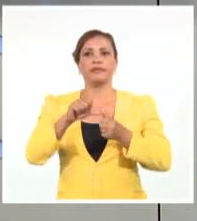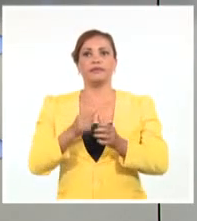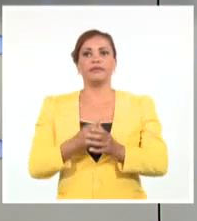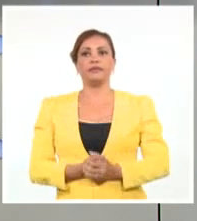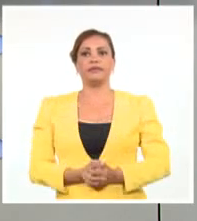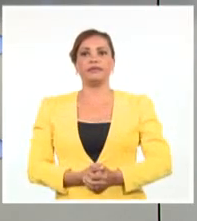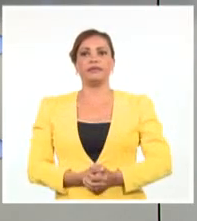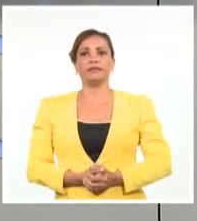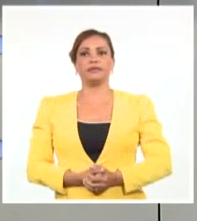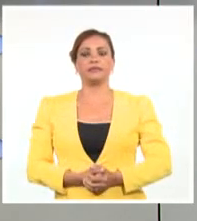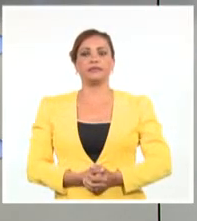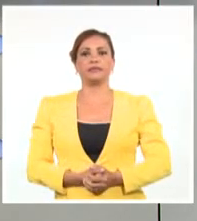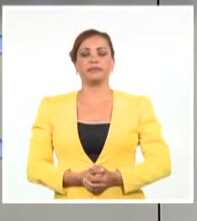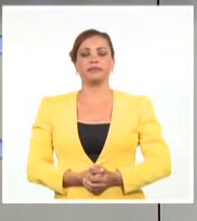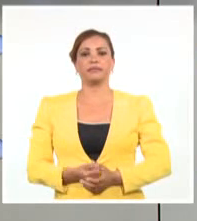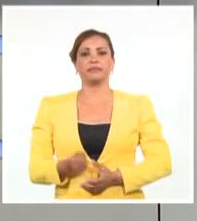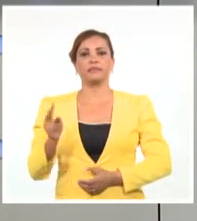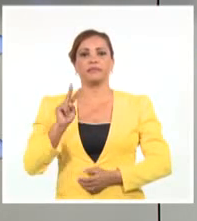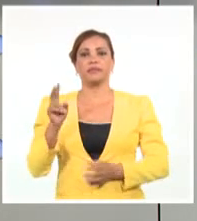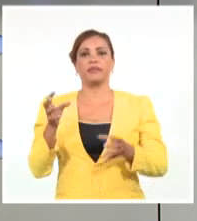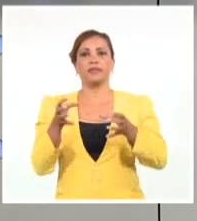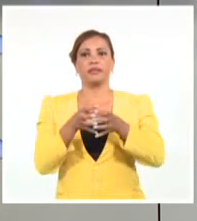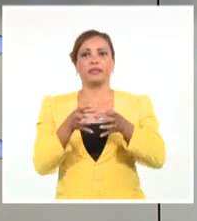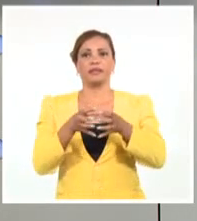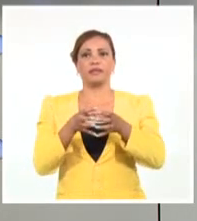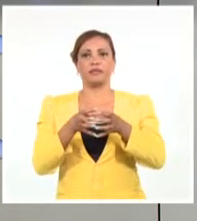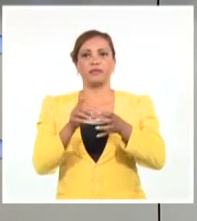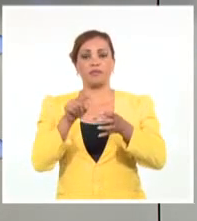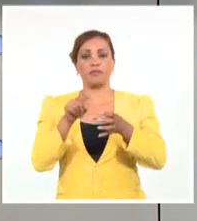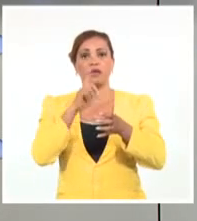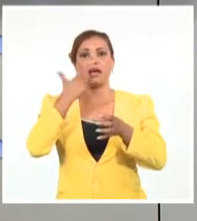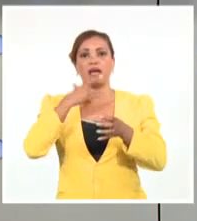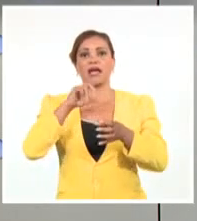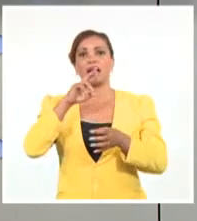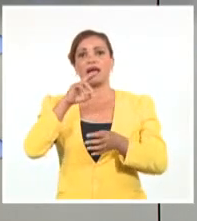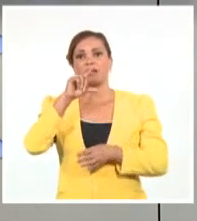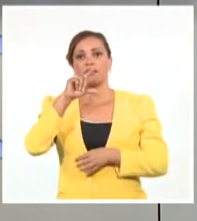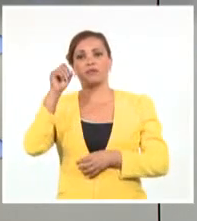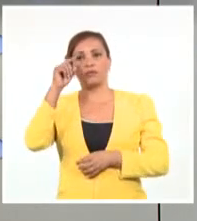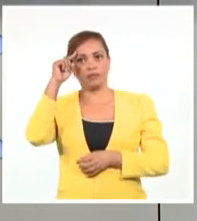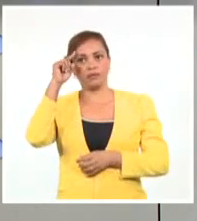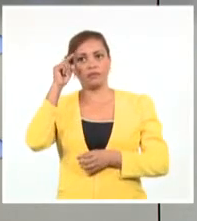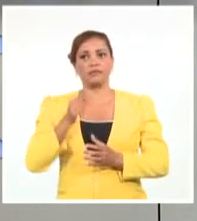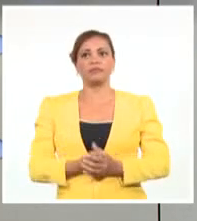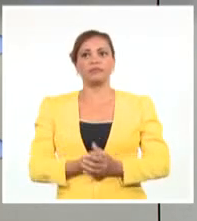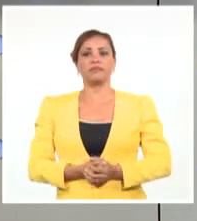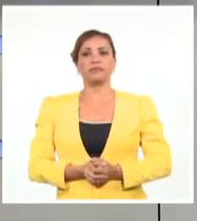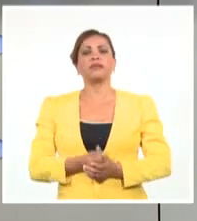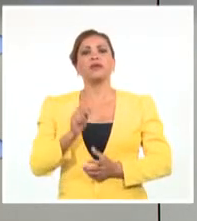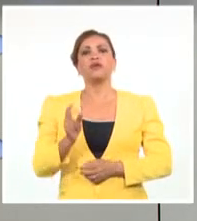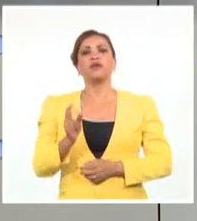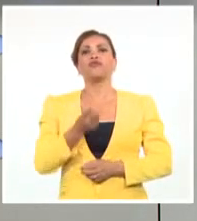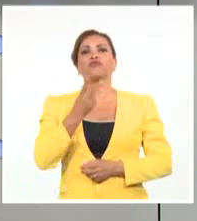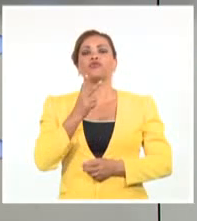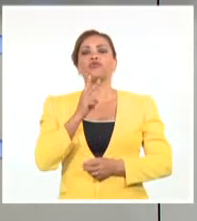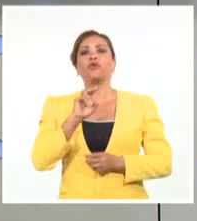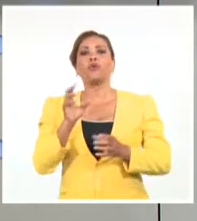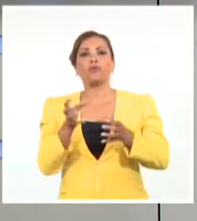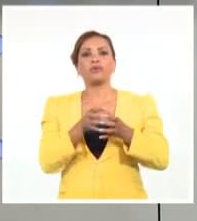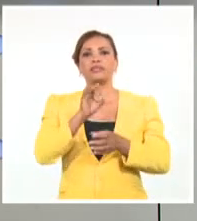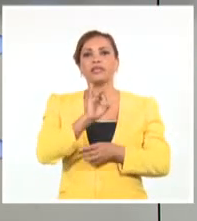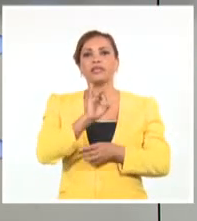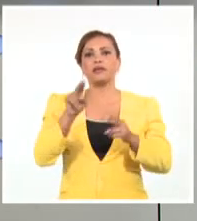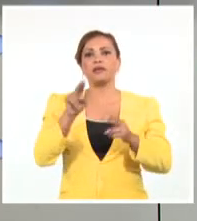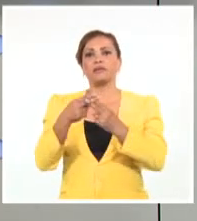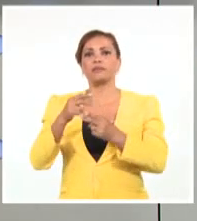Gran Caracas, Venezuela. El conjunto que dirige el avezado Carlos Martí quedó conformado en definitiva por 2 receptores, 7 jugadores de